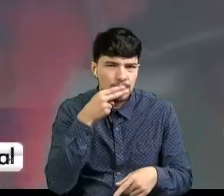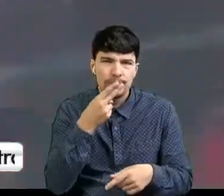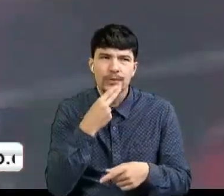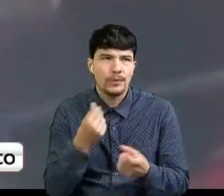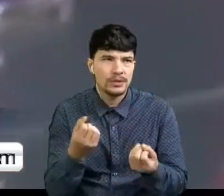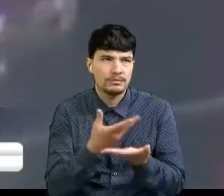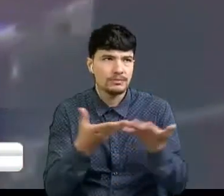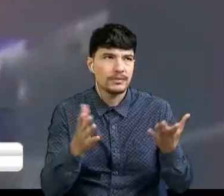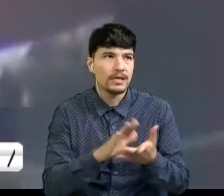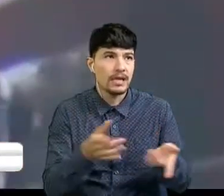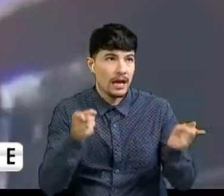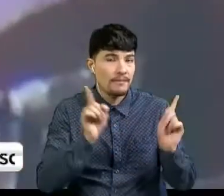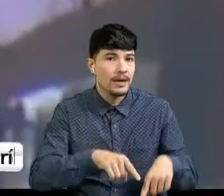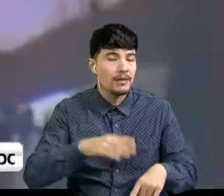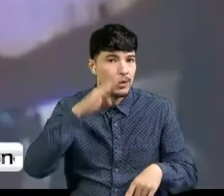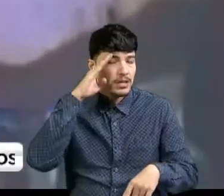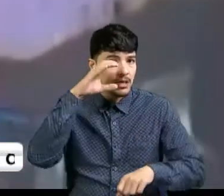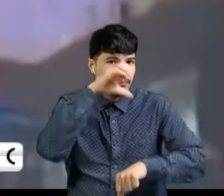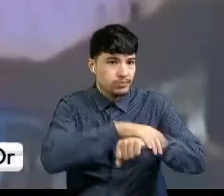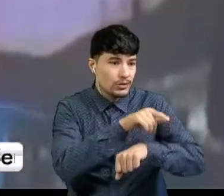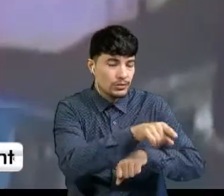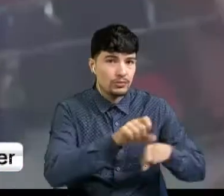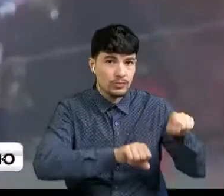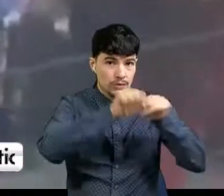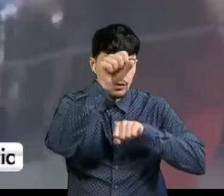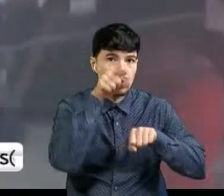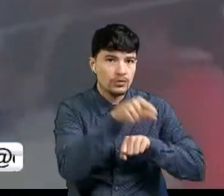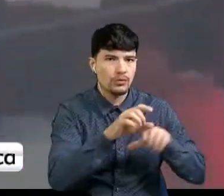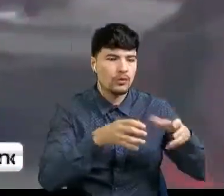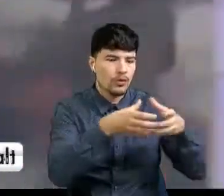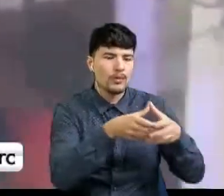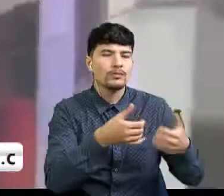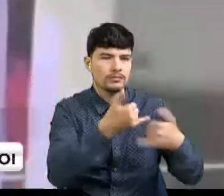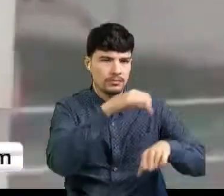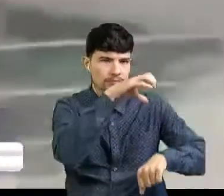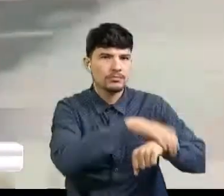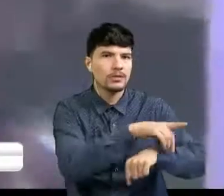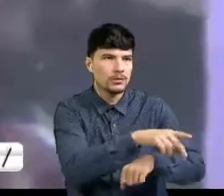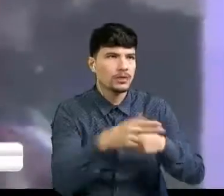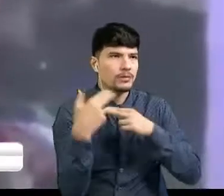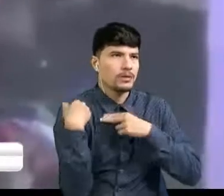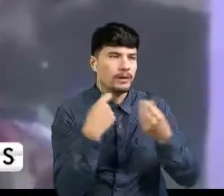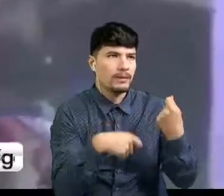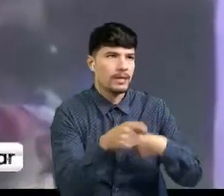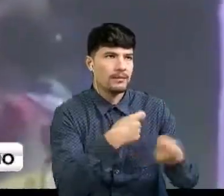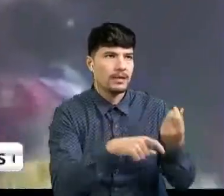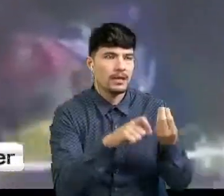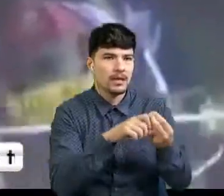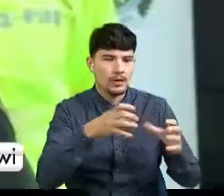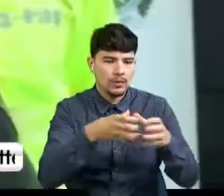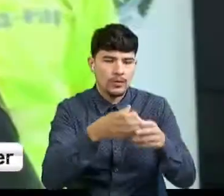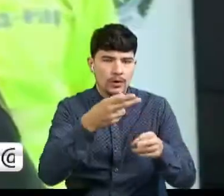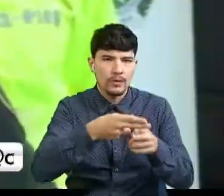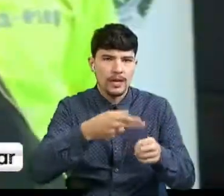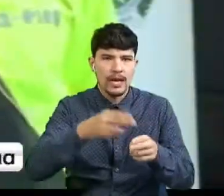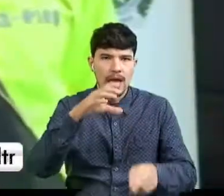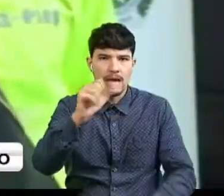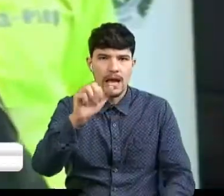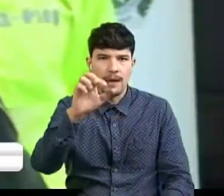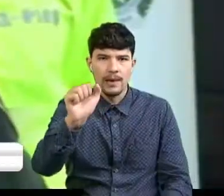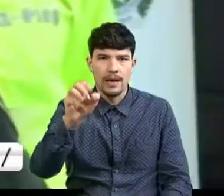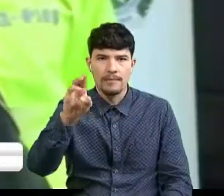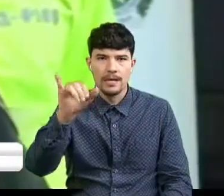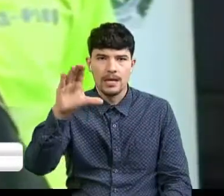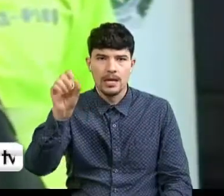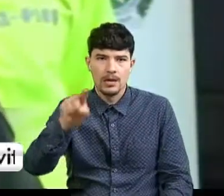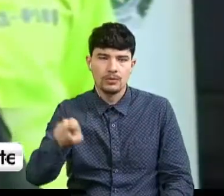otra parte la policía desmanteló en el socorro una organización dedicada al microtráfico conocida como los k pánico so gramos es